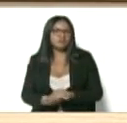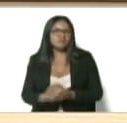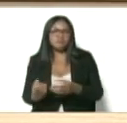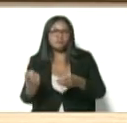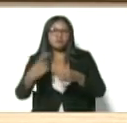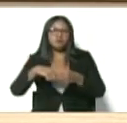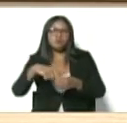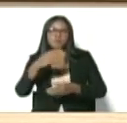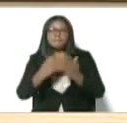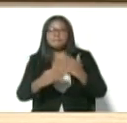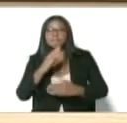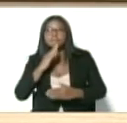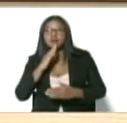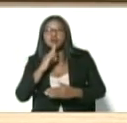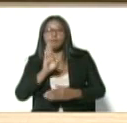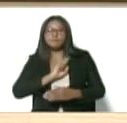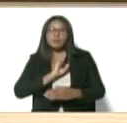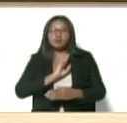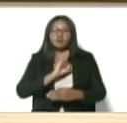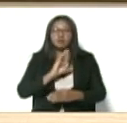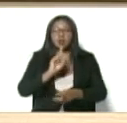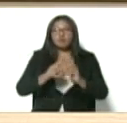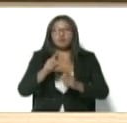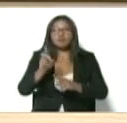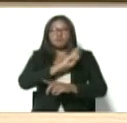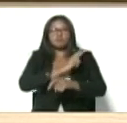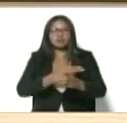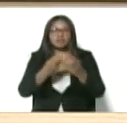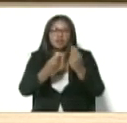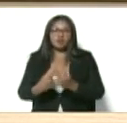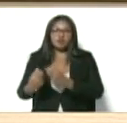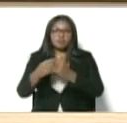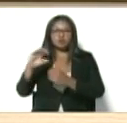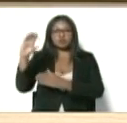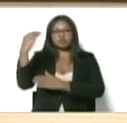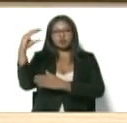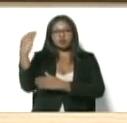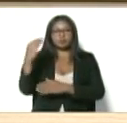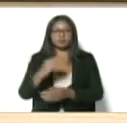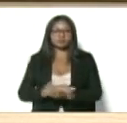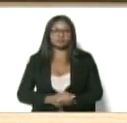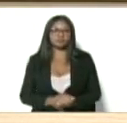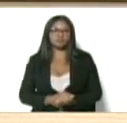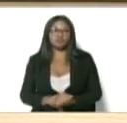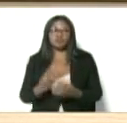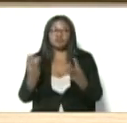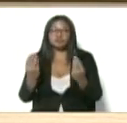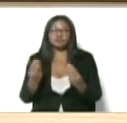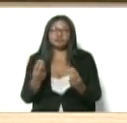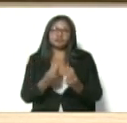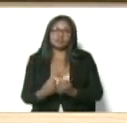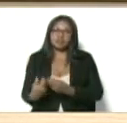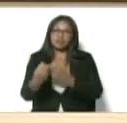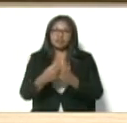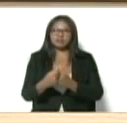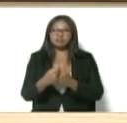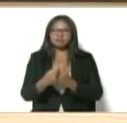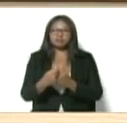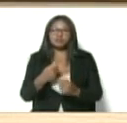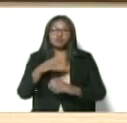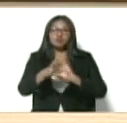del poder económico de colombia en mucho dinero que compra